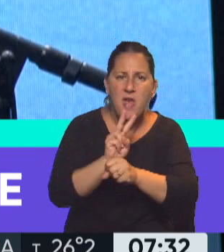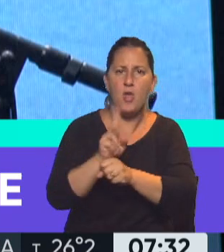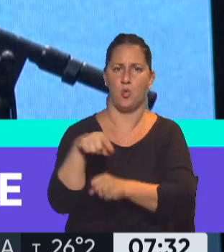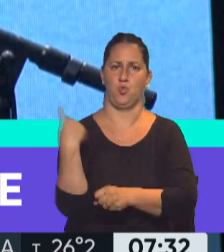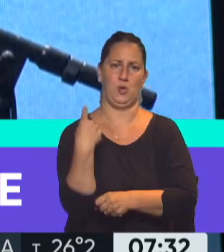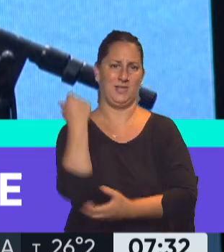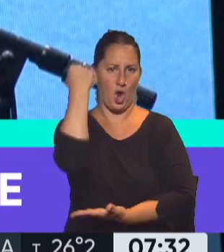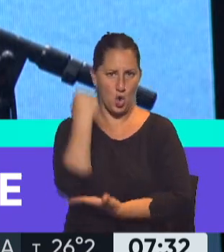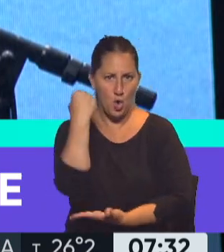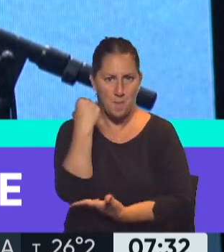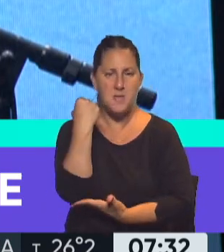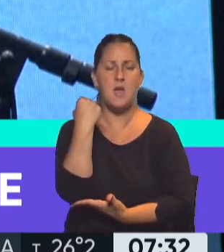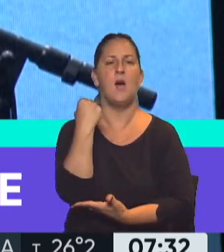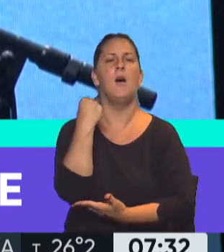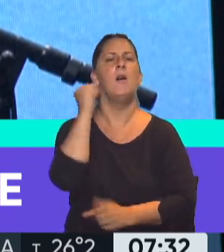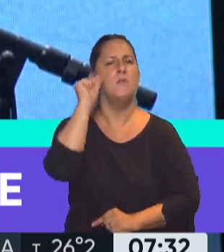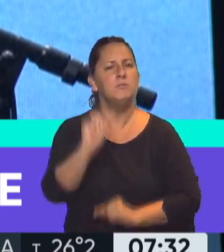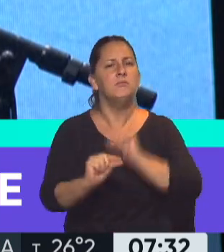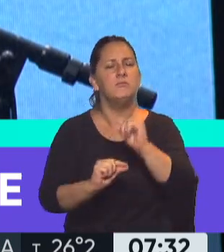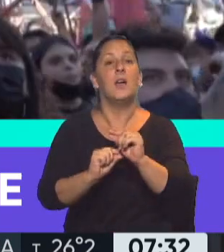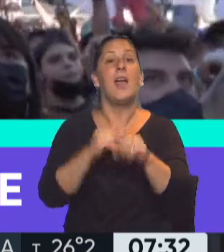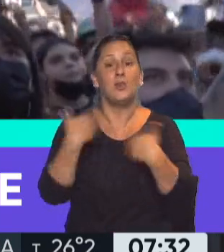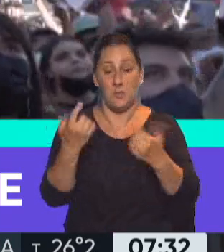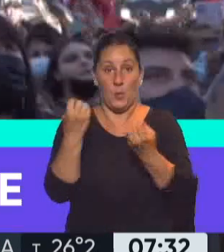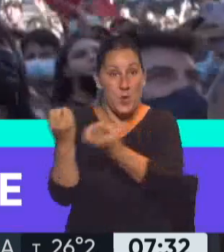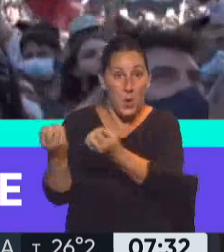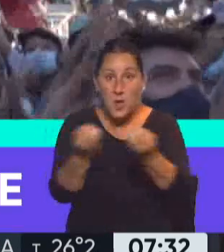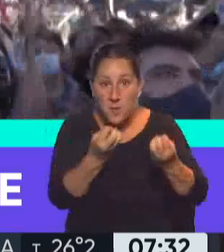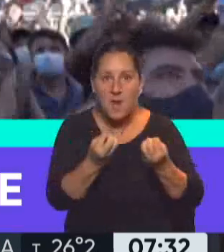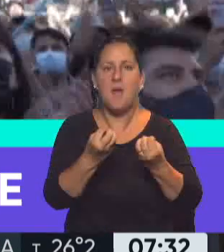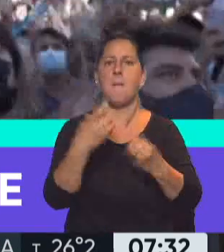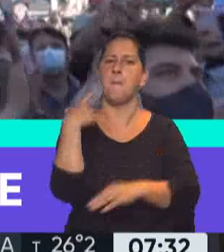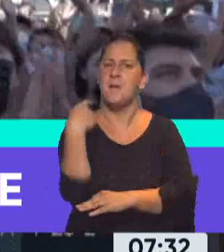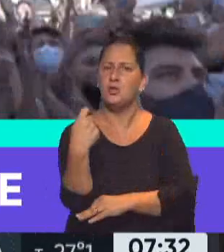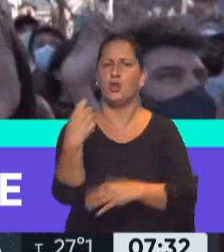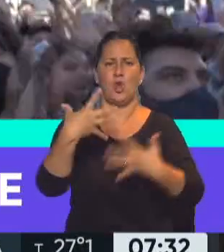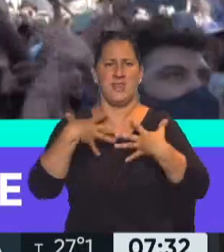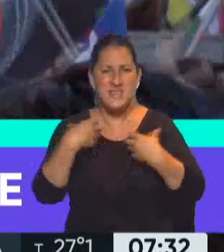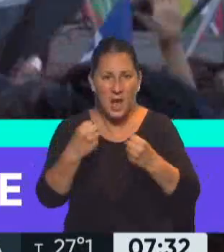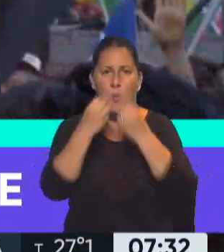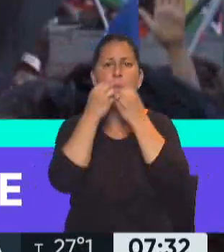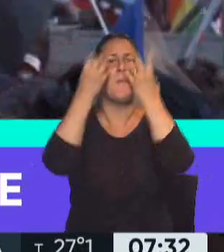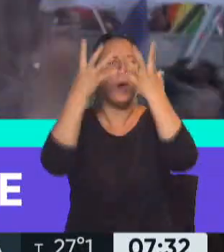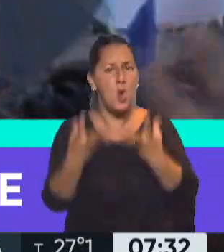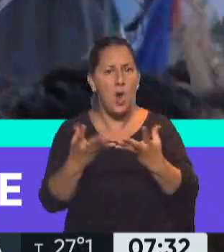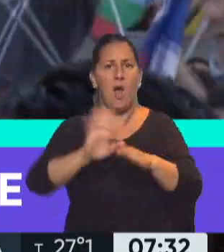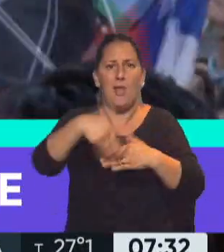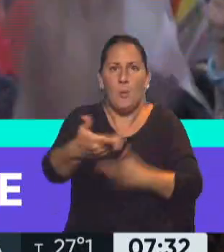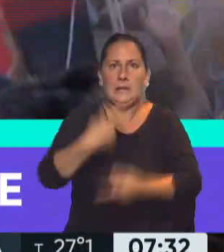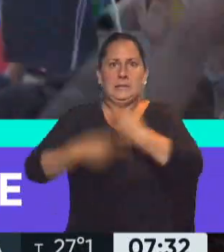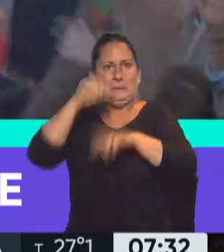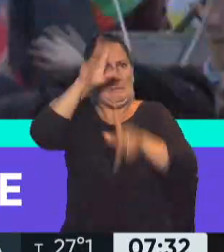macroeconomía. Lo haremos bien, y aquello permitirá mejorar las pensiones y la salud sin que posteriormente tengamos que